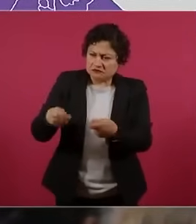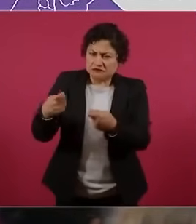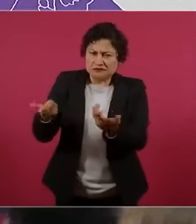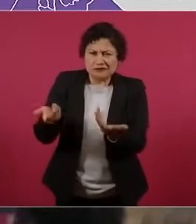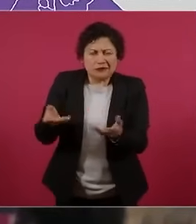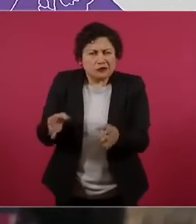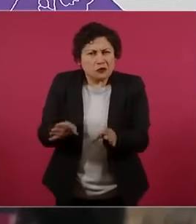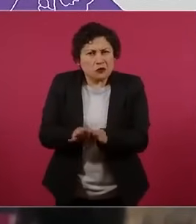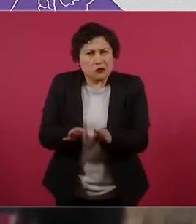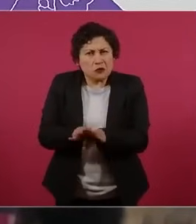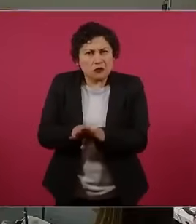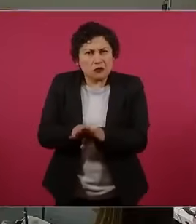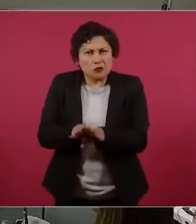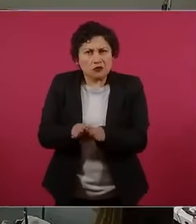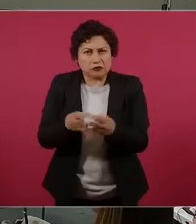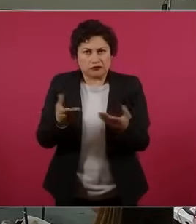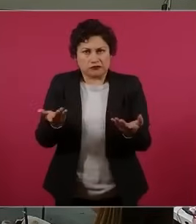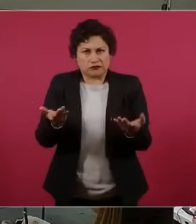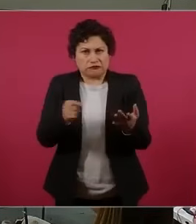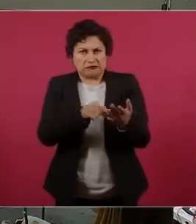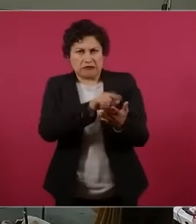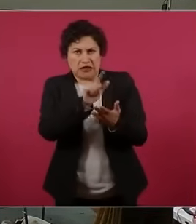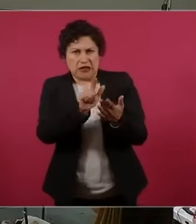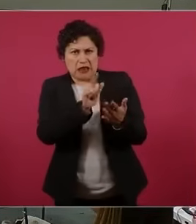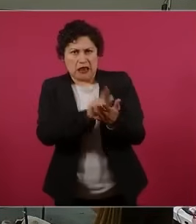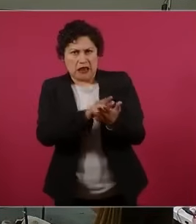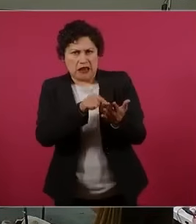¿Con qué fundamento legal?